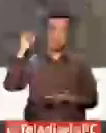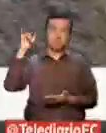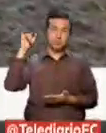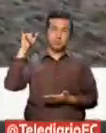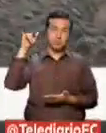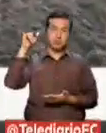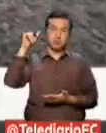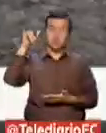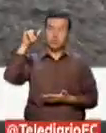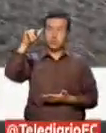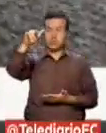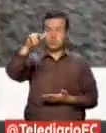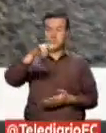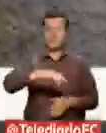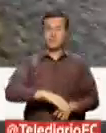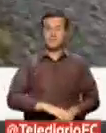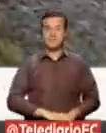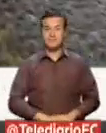de cometa.